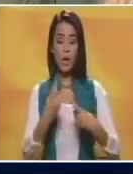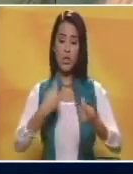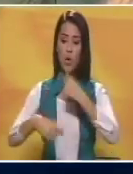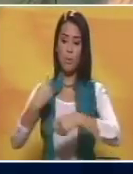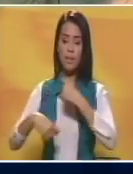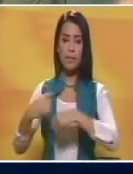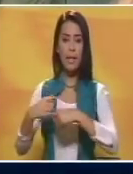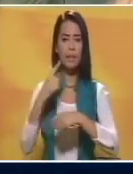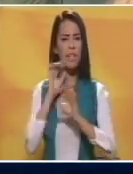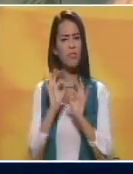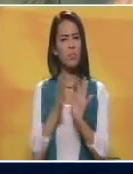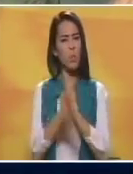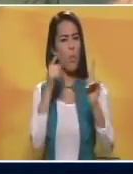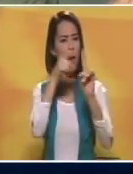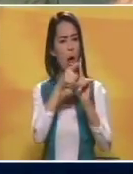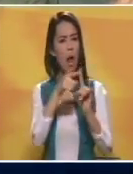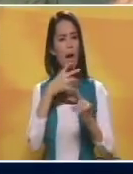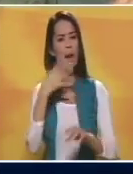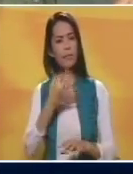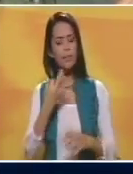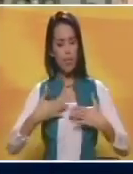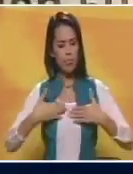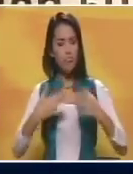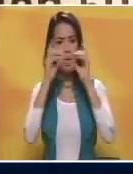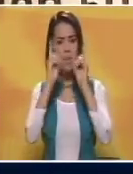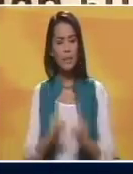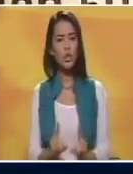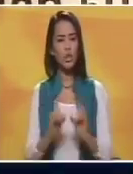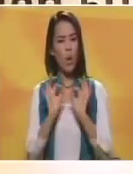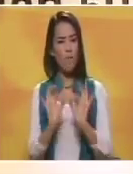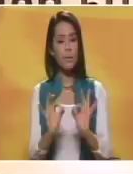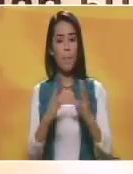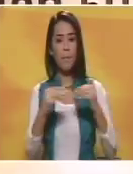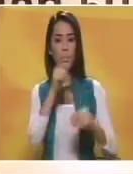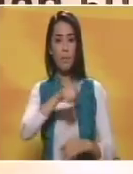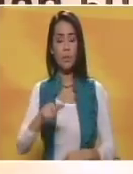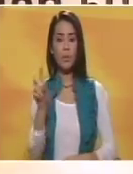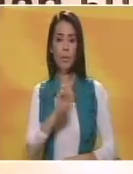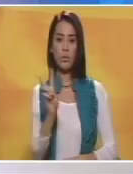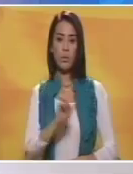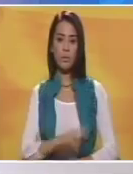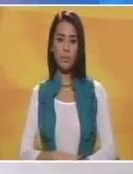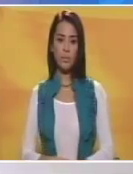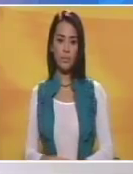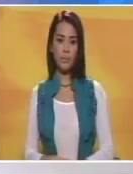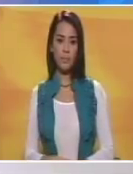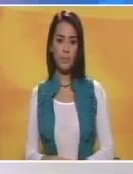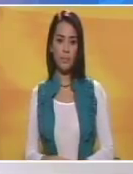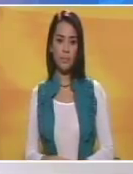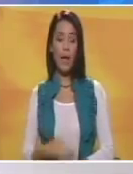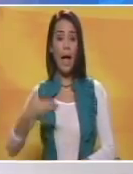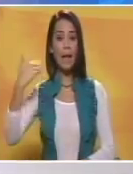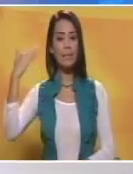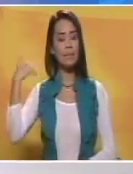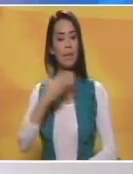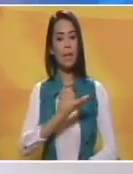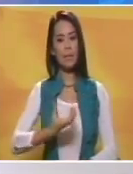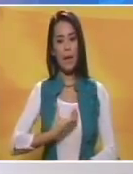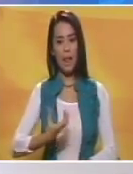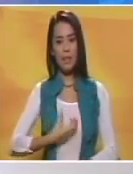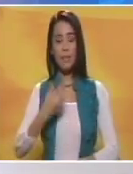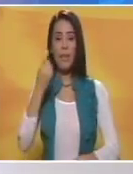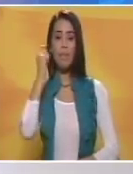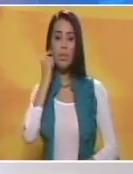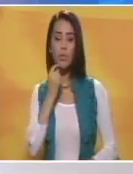buscan establecer, revisar y plantear soluciones concretas para todos los venezolanos. El exalcalde de Sucre, Carlos